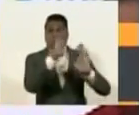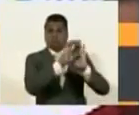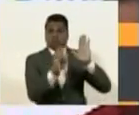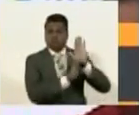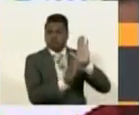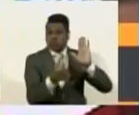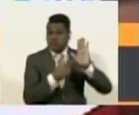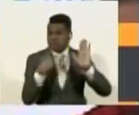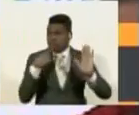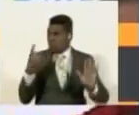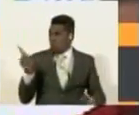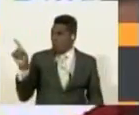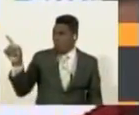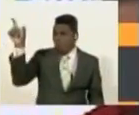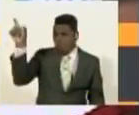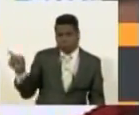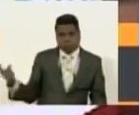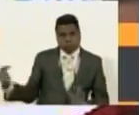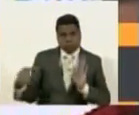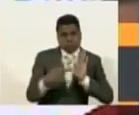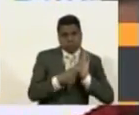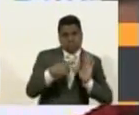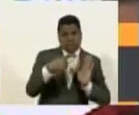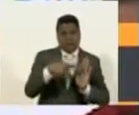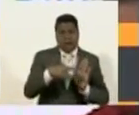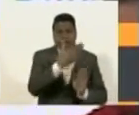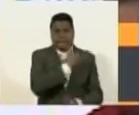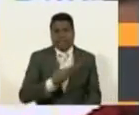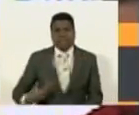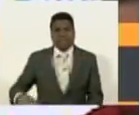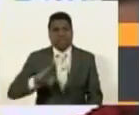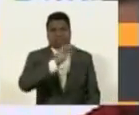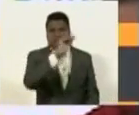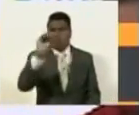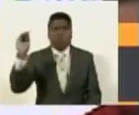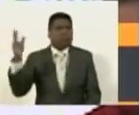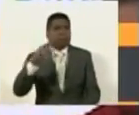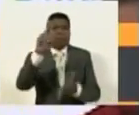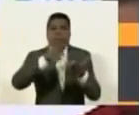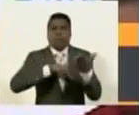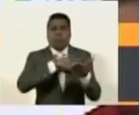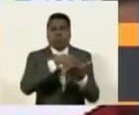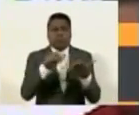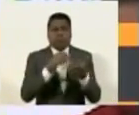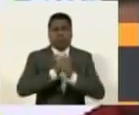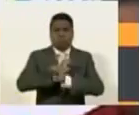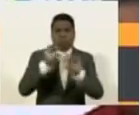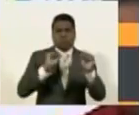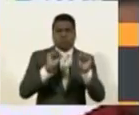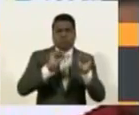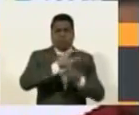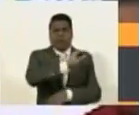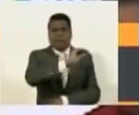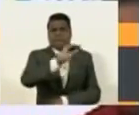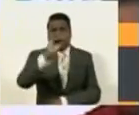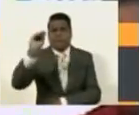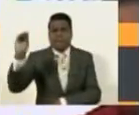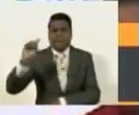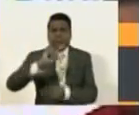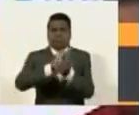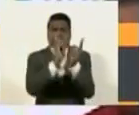inconstitucional, que el presidente no podía convocar una Asamblea Nacional Constituyente. Lo dijo hace dos